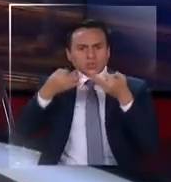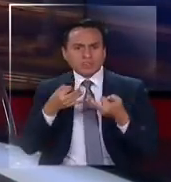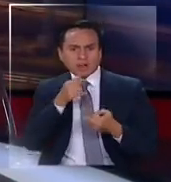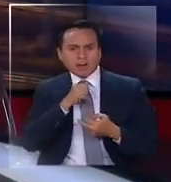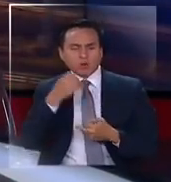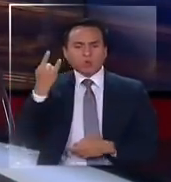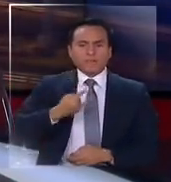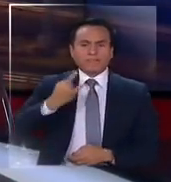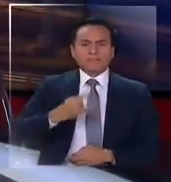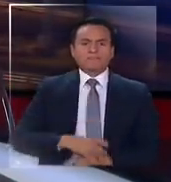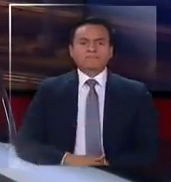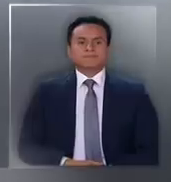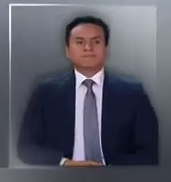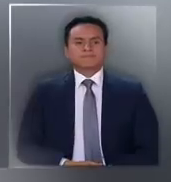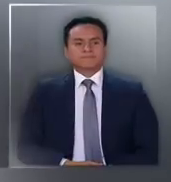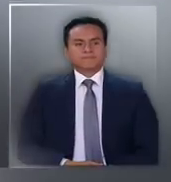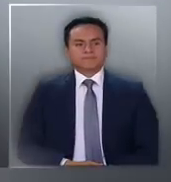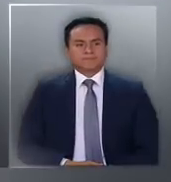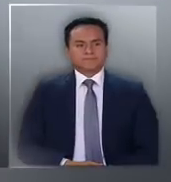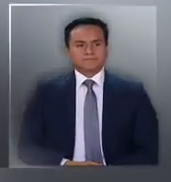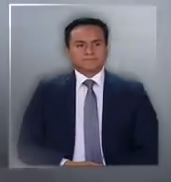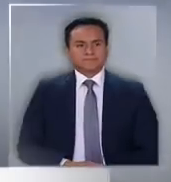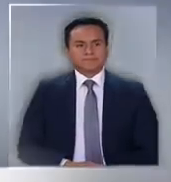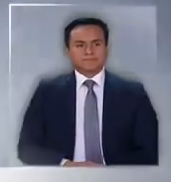seguridad urgente.